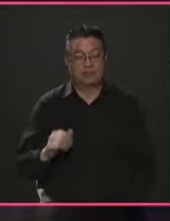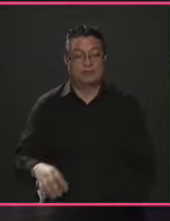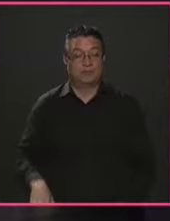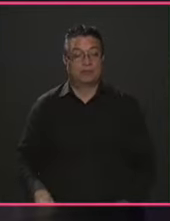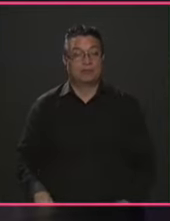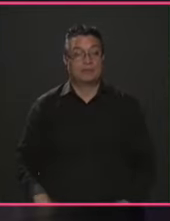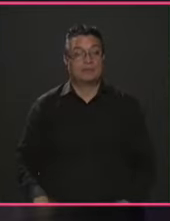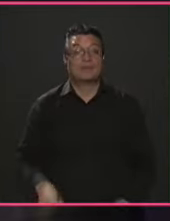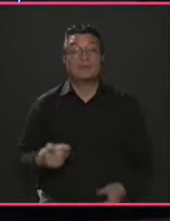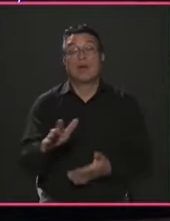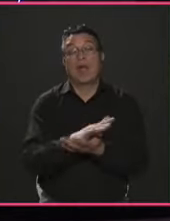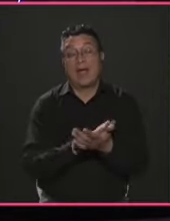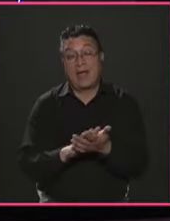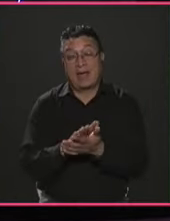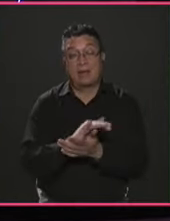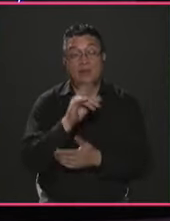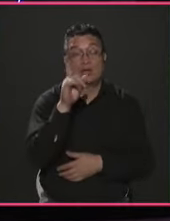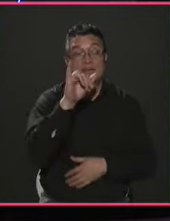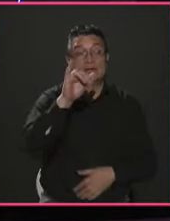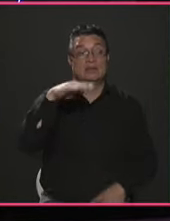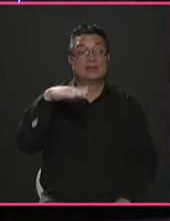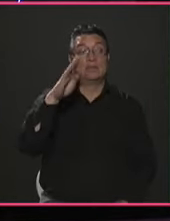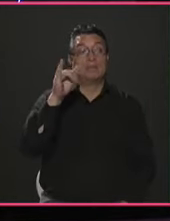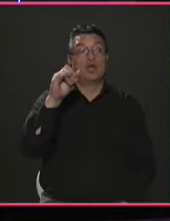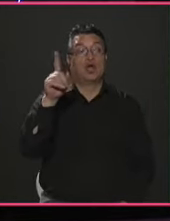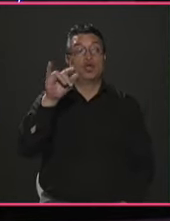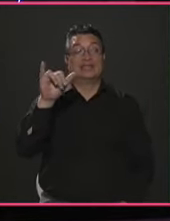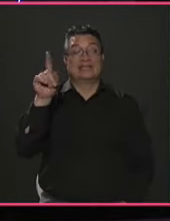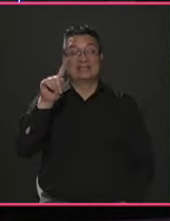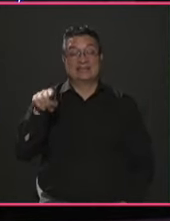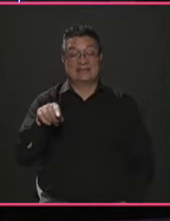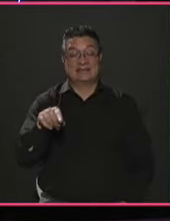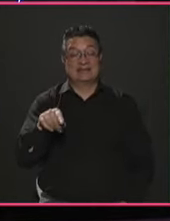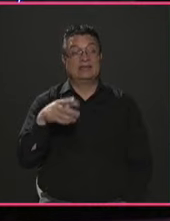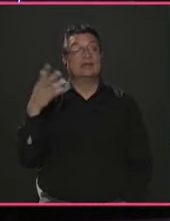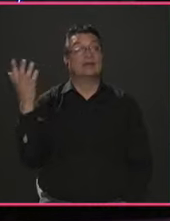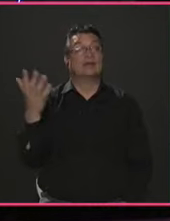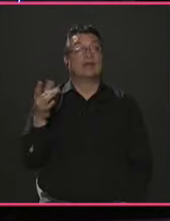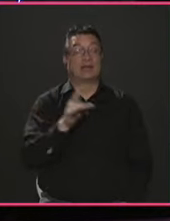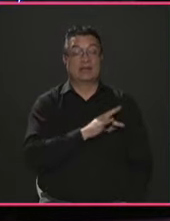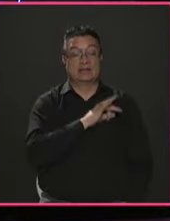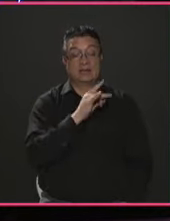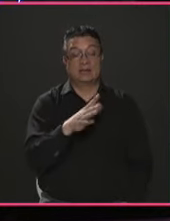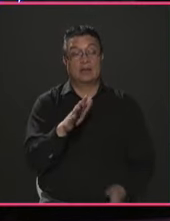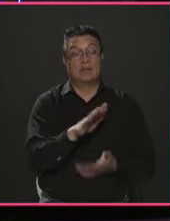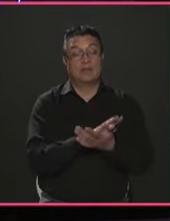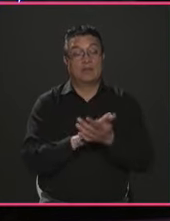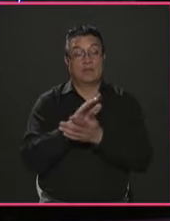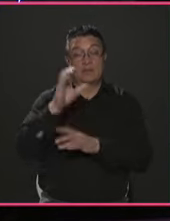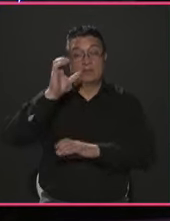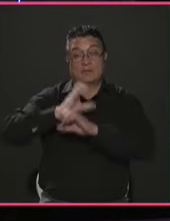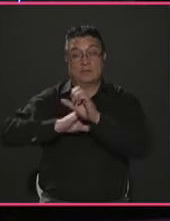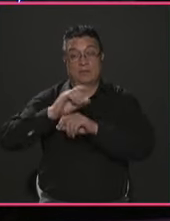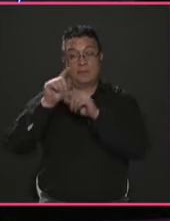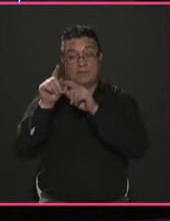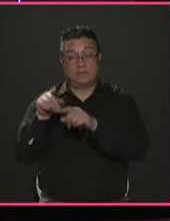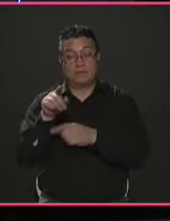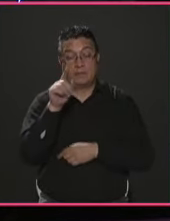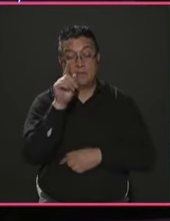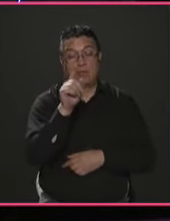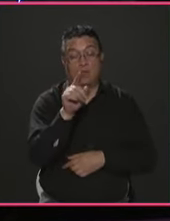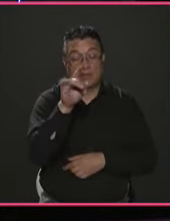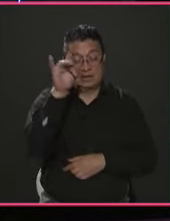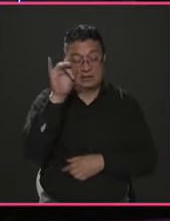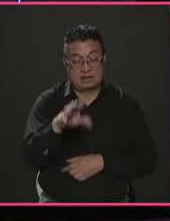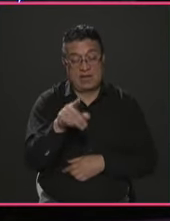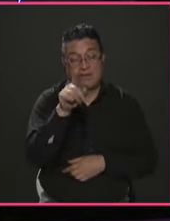entender un ejemplo de la simbiosis se aplicaría en Chile por ejemplo en esta industria Ustedes deben